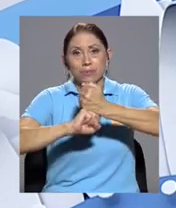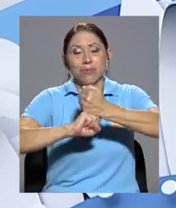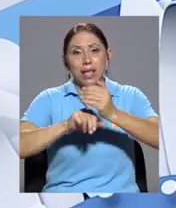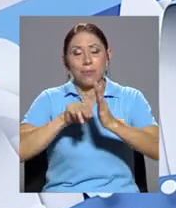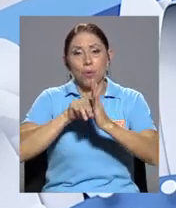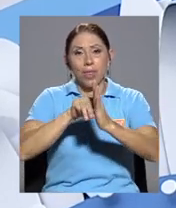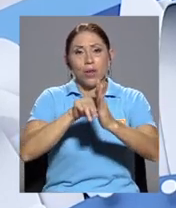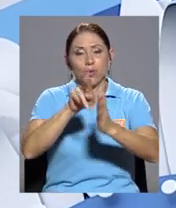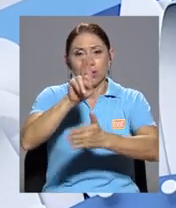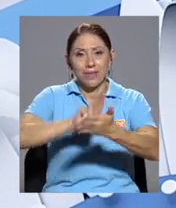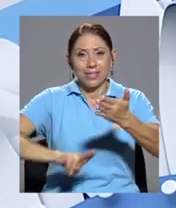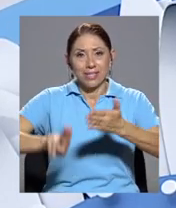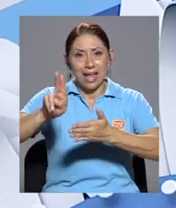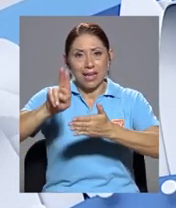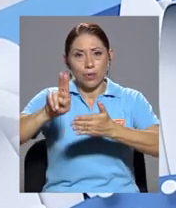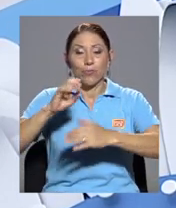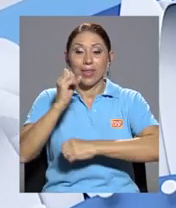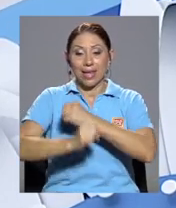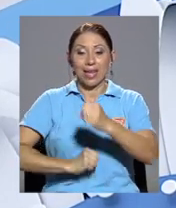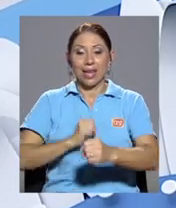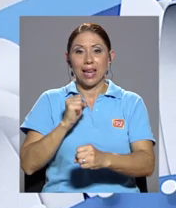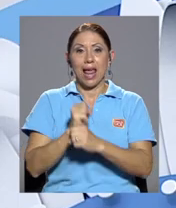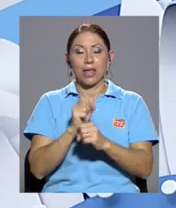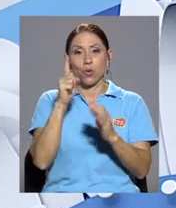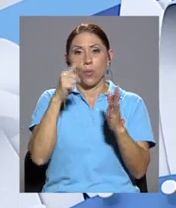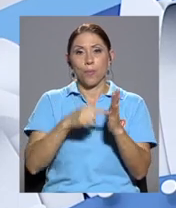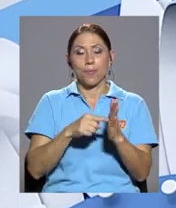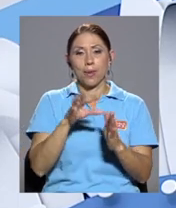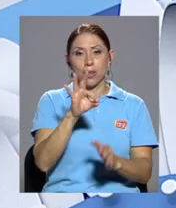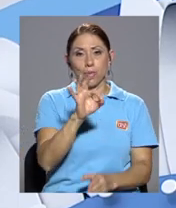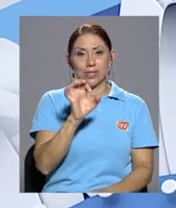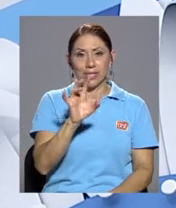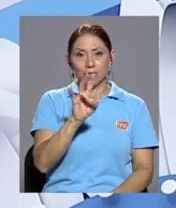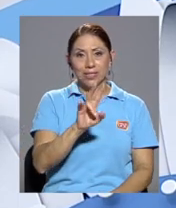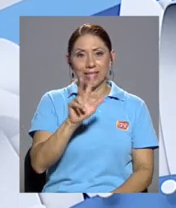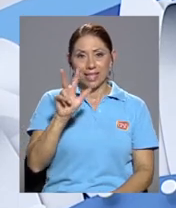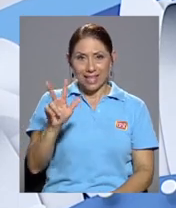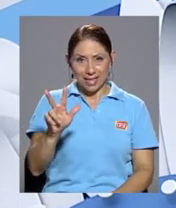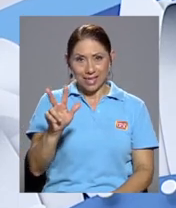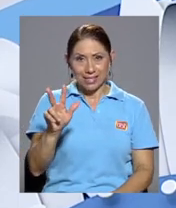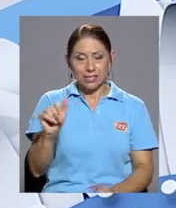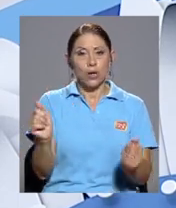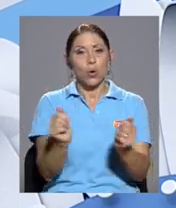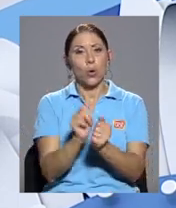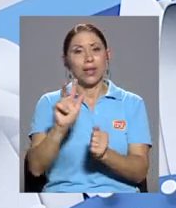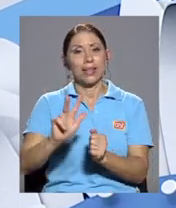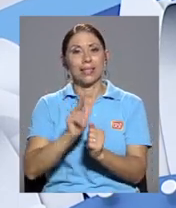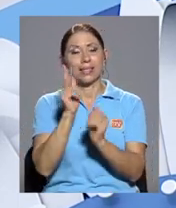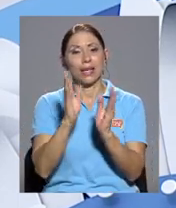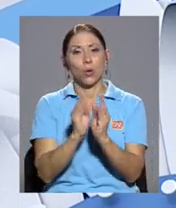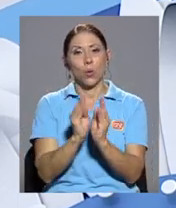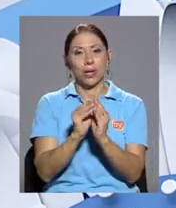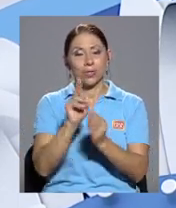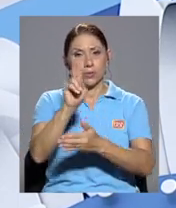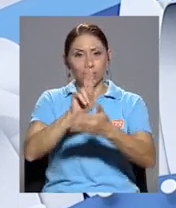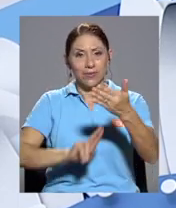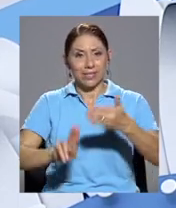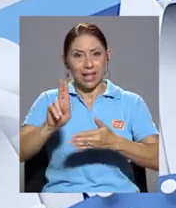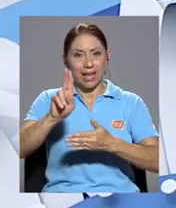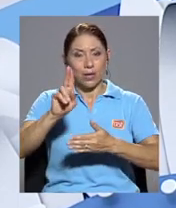y a partir del año 73 concretamente con el tercer congreso universitario